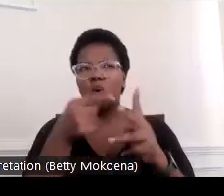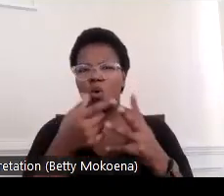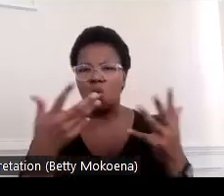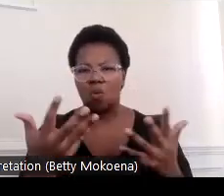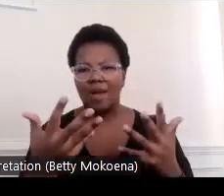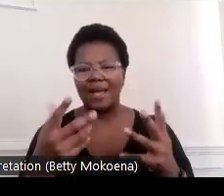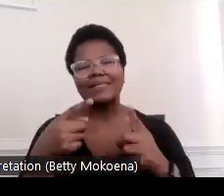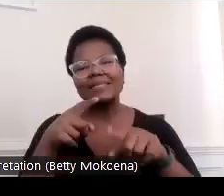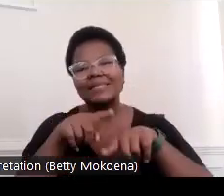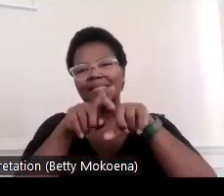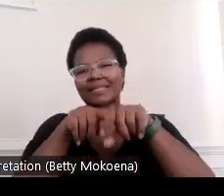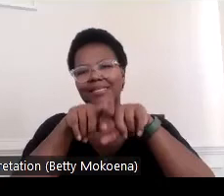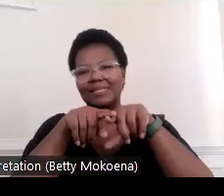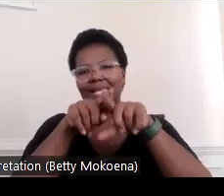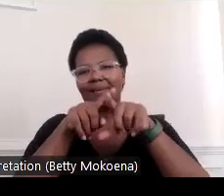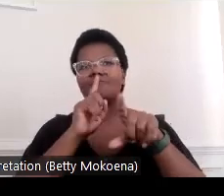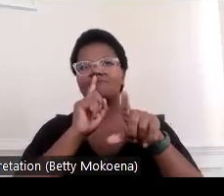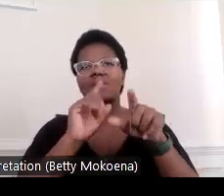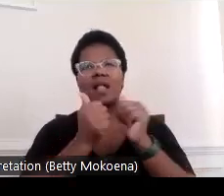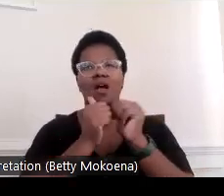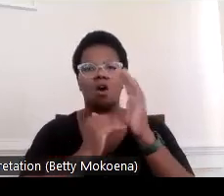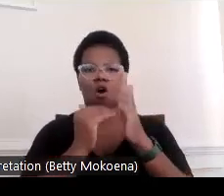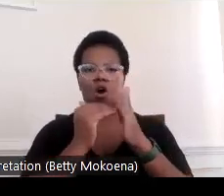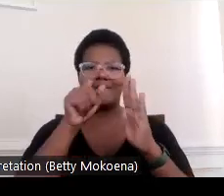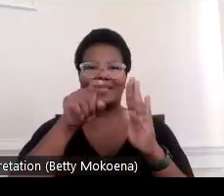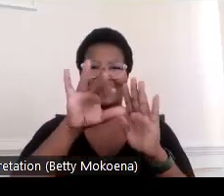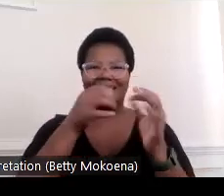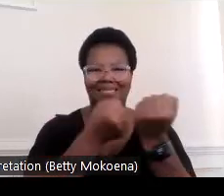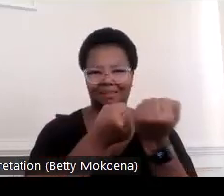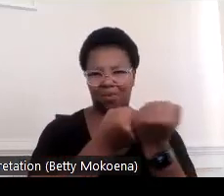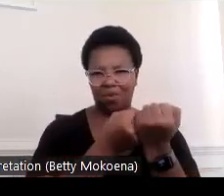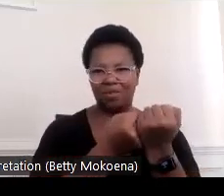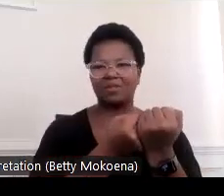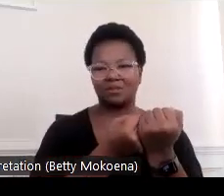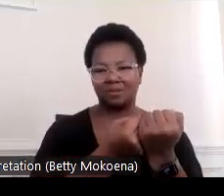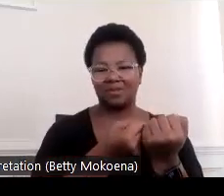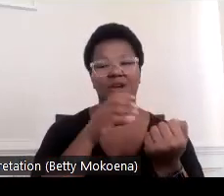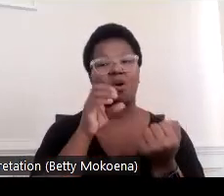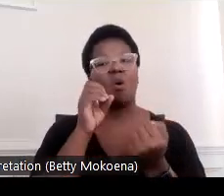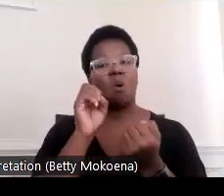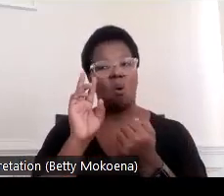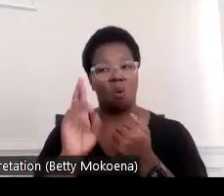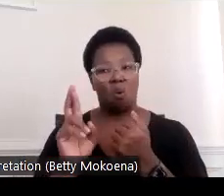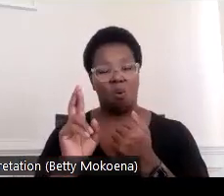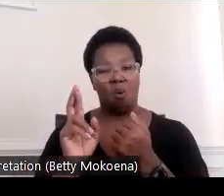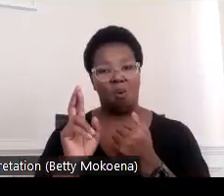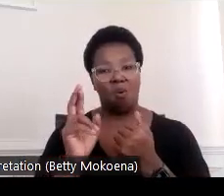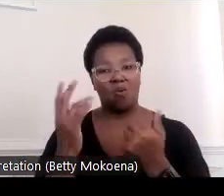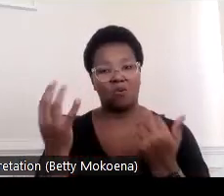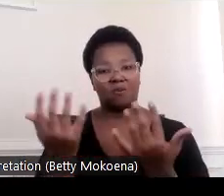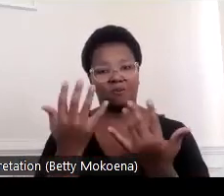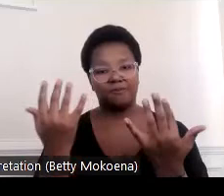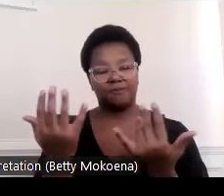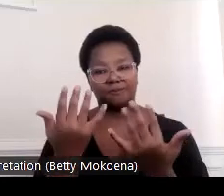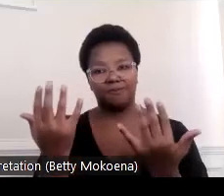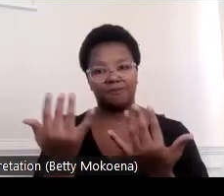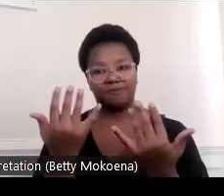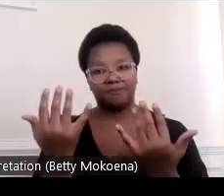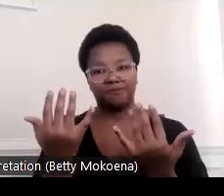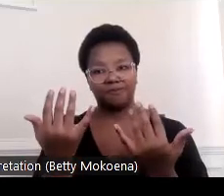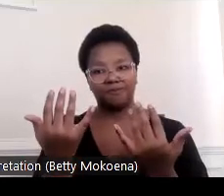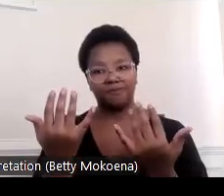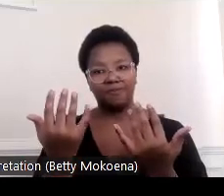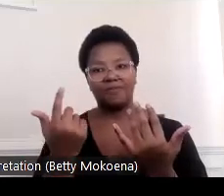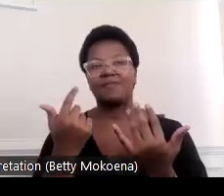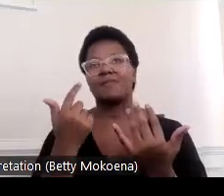verdad dependiendo con Juan cuán frecuente esa persona necesite ese recordatorio ese soporte verdad